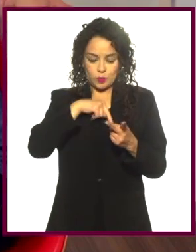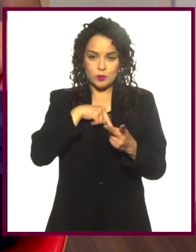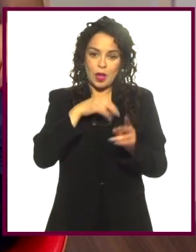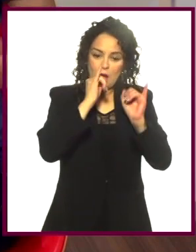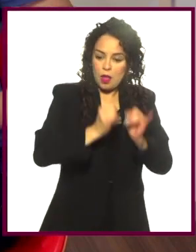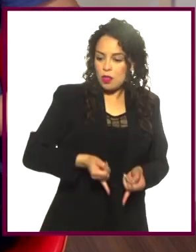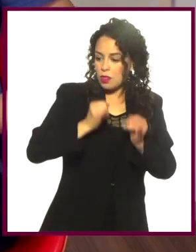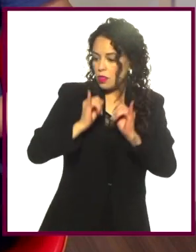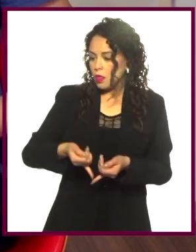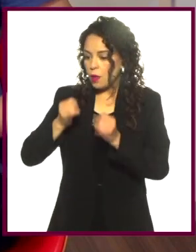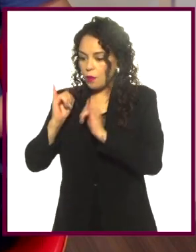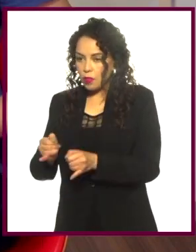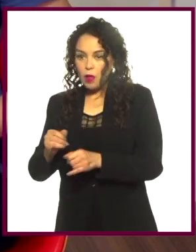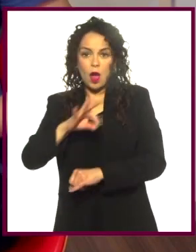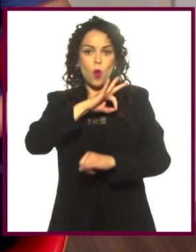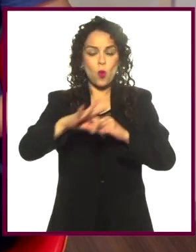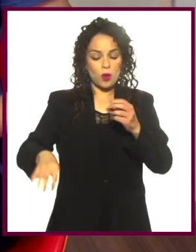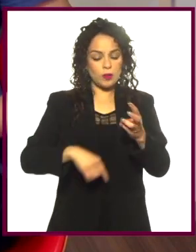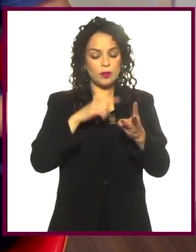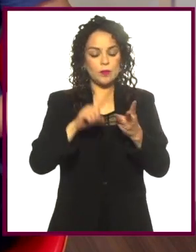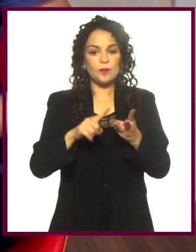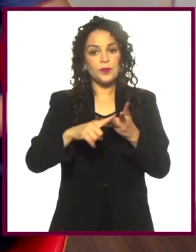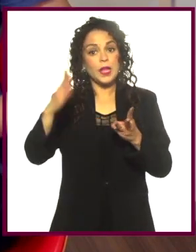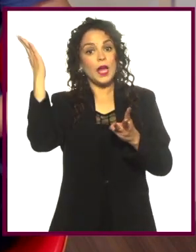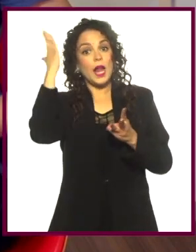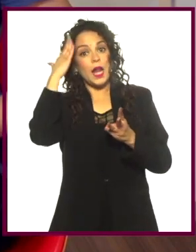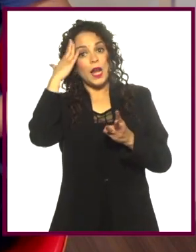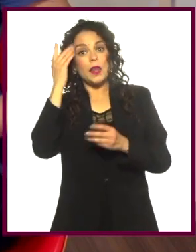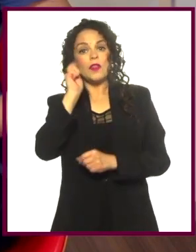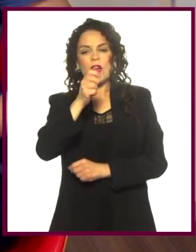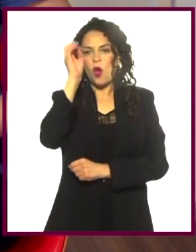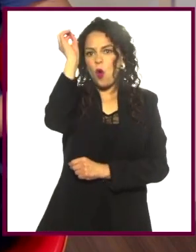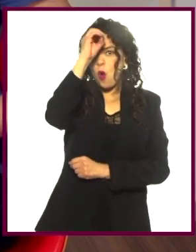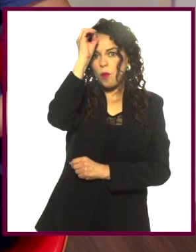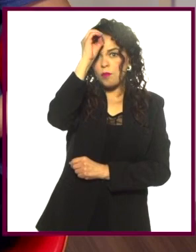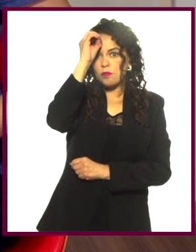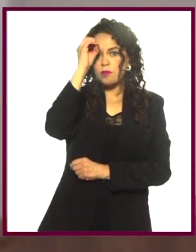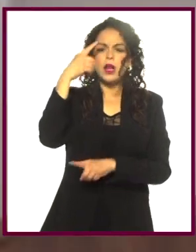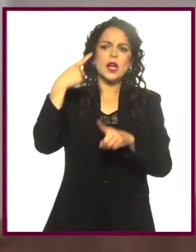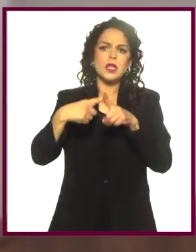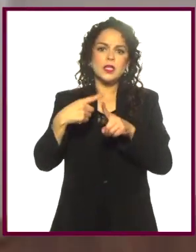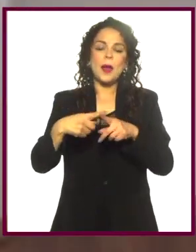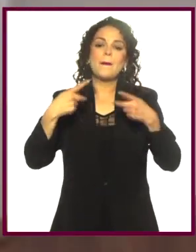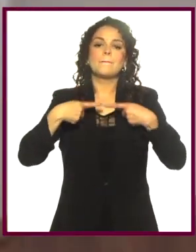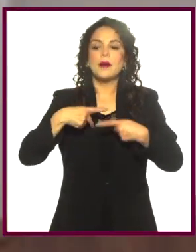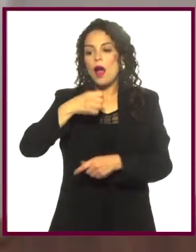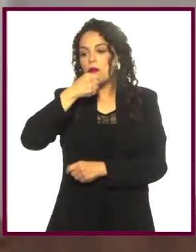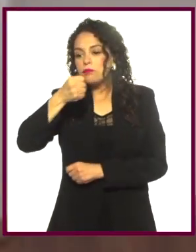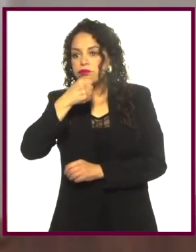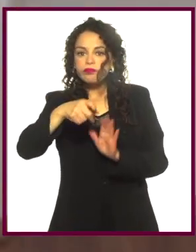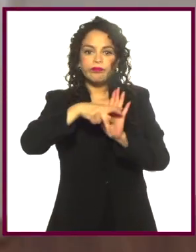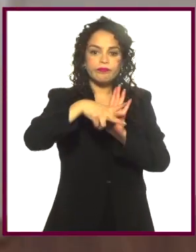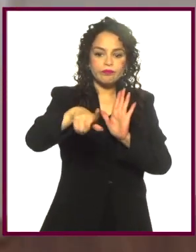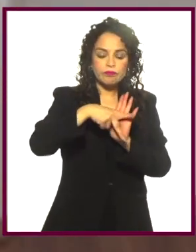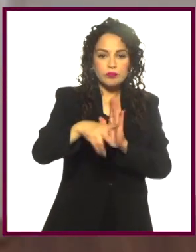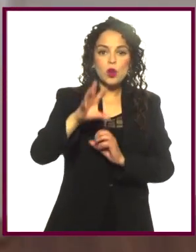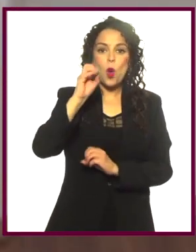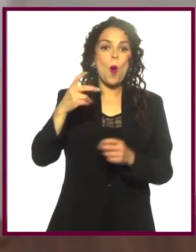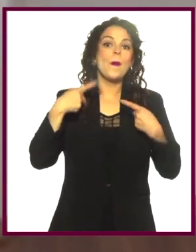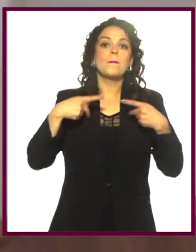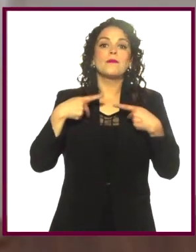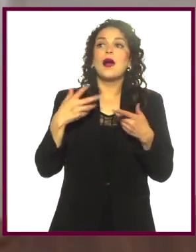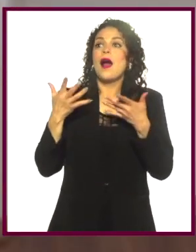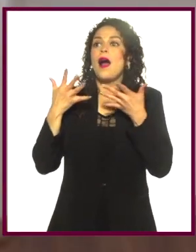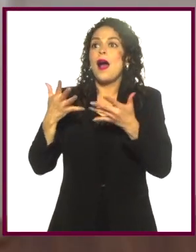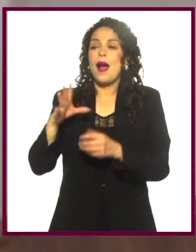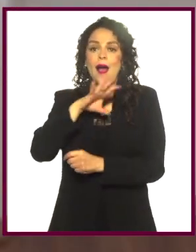nosotros individualmente. Y finalmente, los líderes de opinión, que en este caso podrían ser los periodistas y los fans de Hueso Colorado del